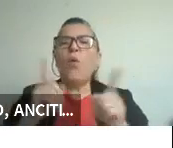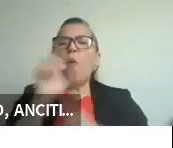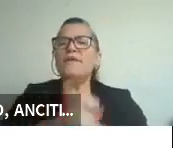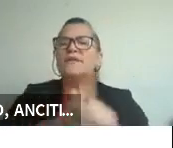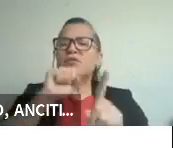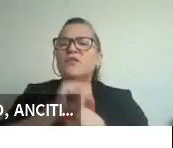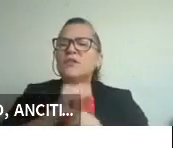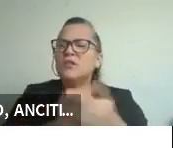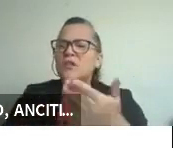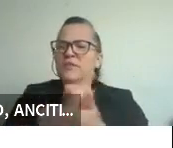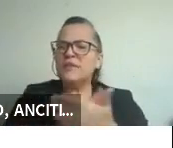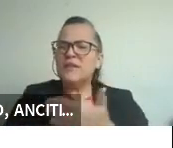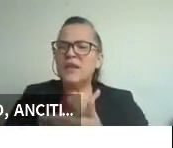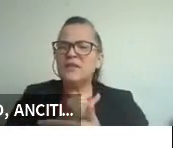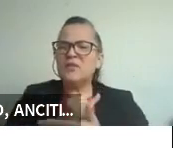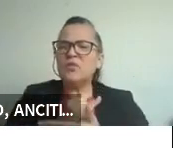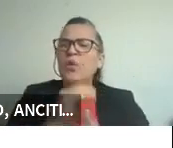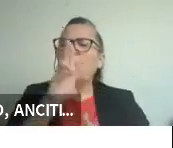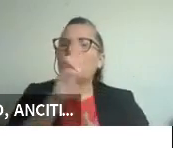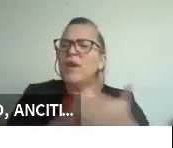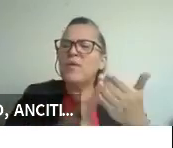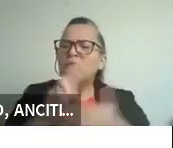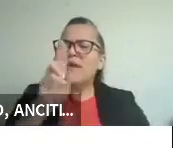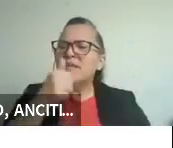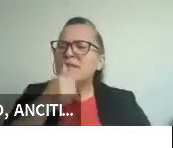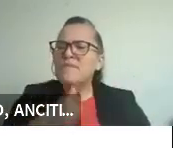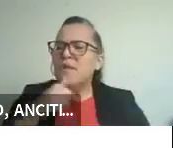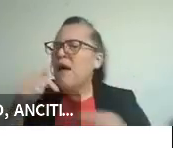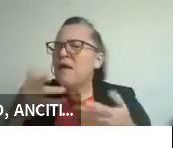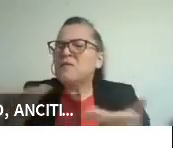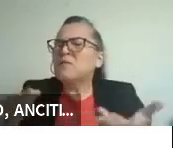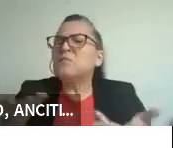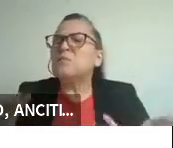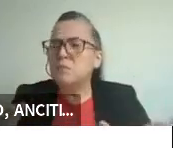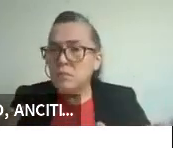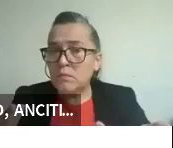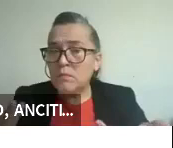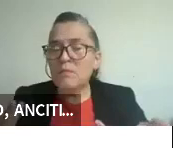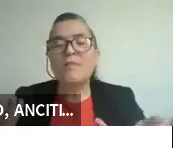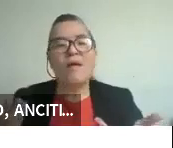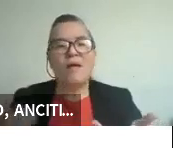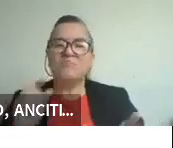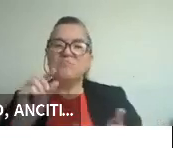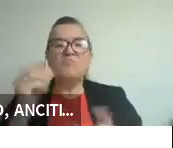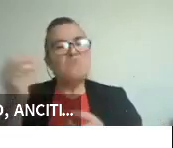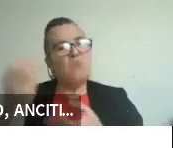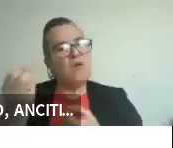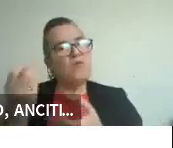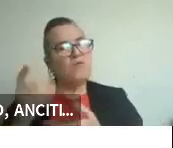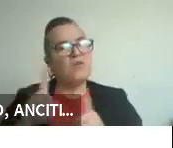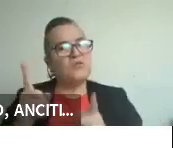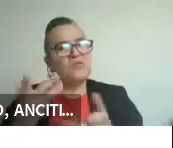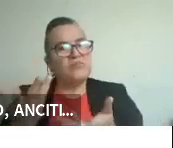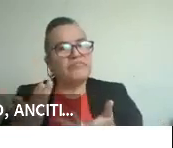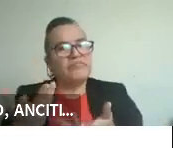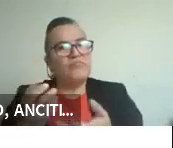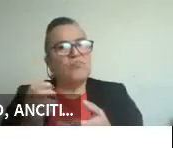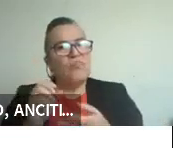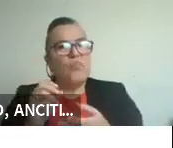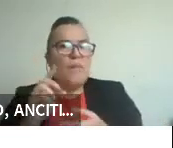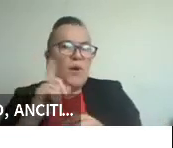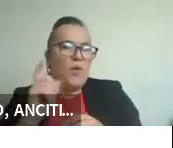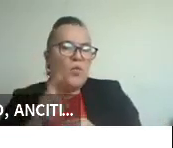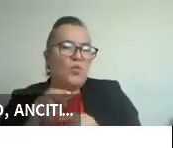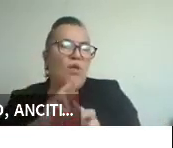situación de la investigación en las universidades privadas en costa rica bueno hay pocos datos que alimenten esta pregunta sin